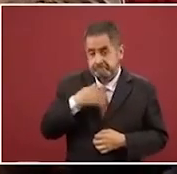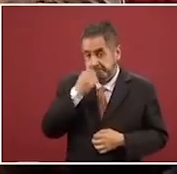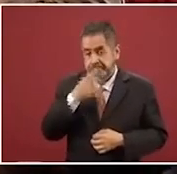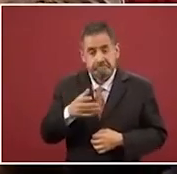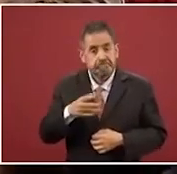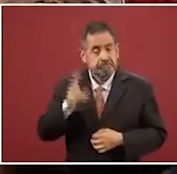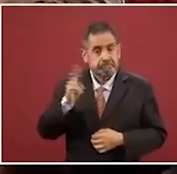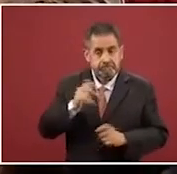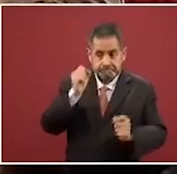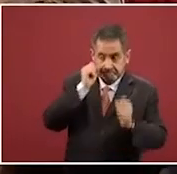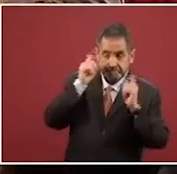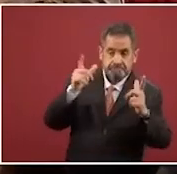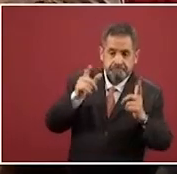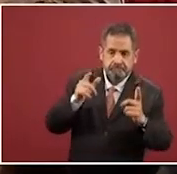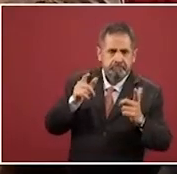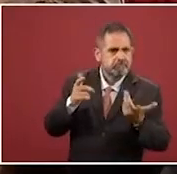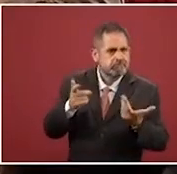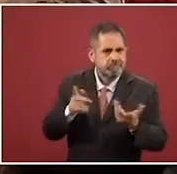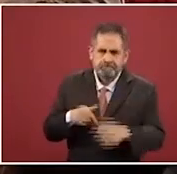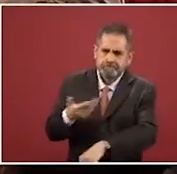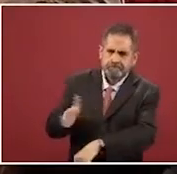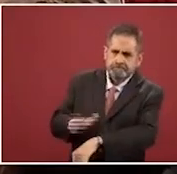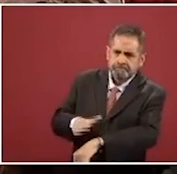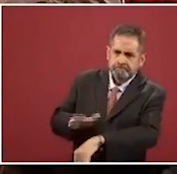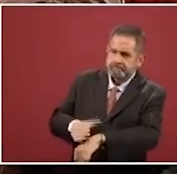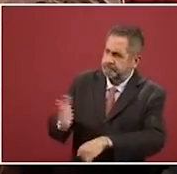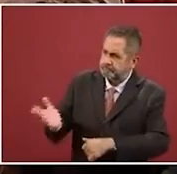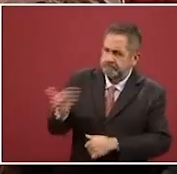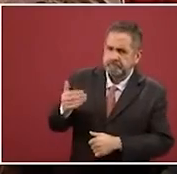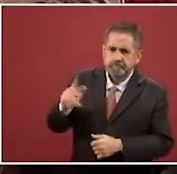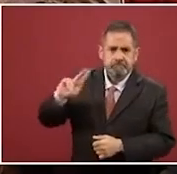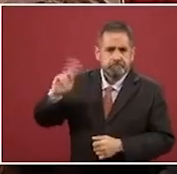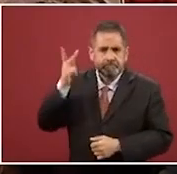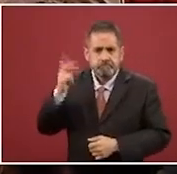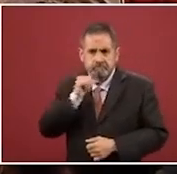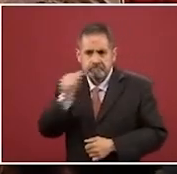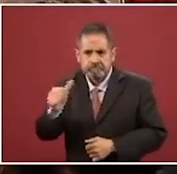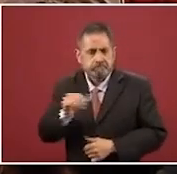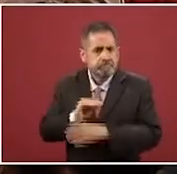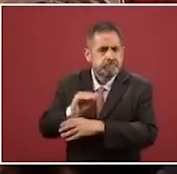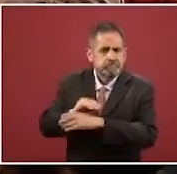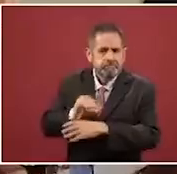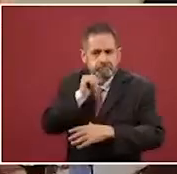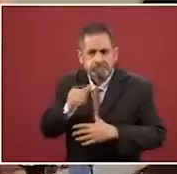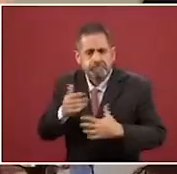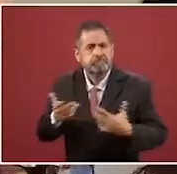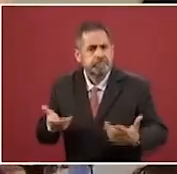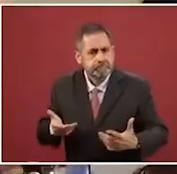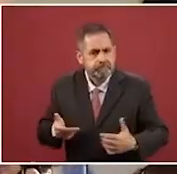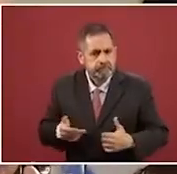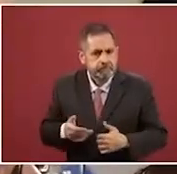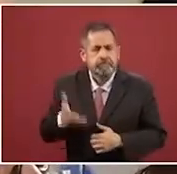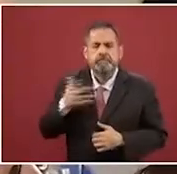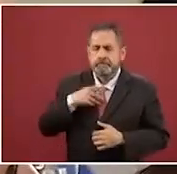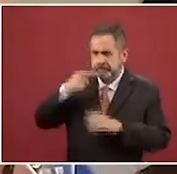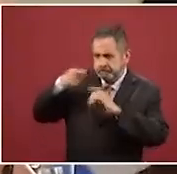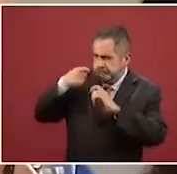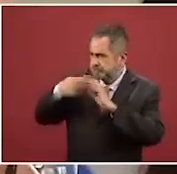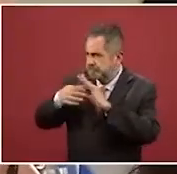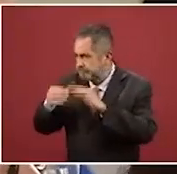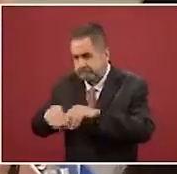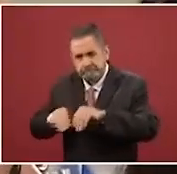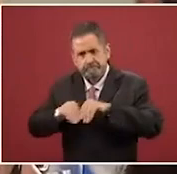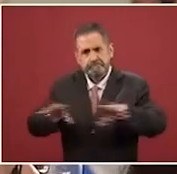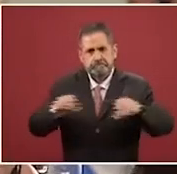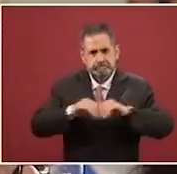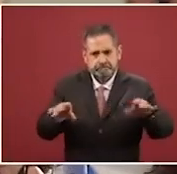la verdad, sorprendente que no se les haya considerado. No sé si usted estaba enterado. Ya hicimos el reportaje, ya salió, ya